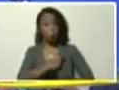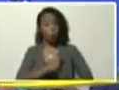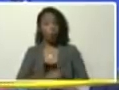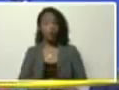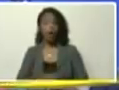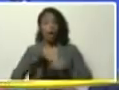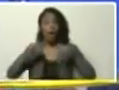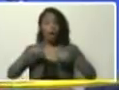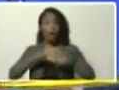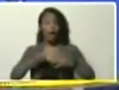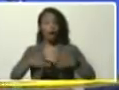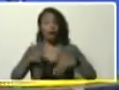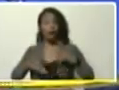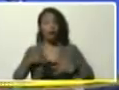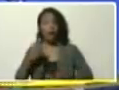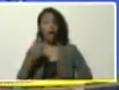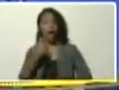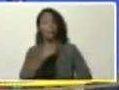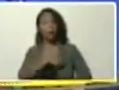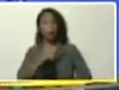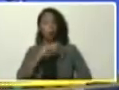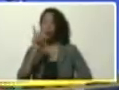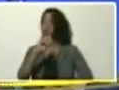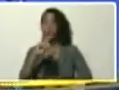Este acto no está para beso.